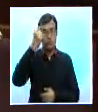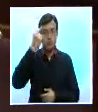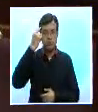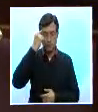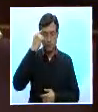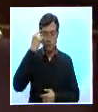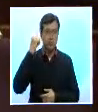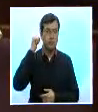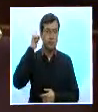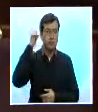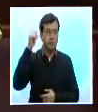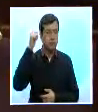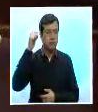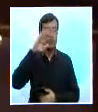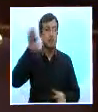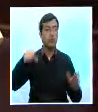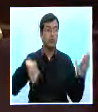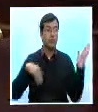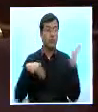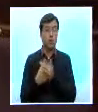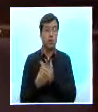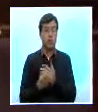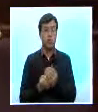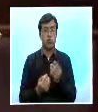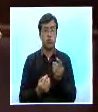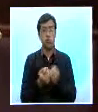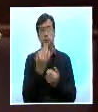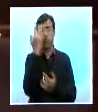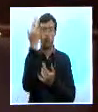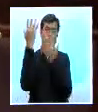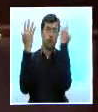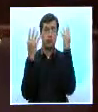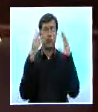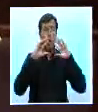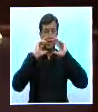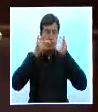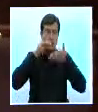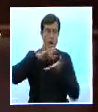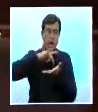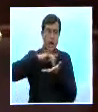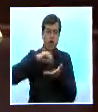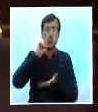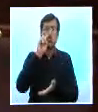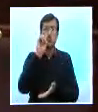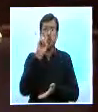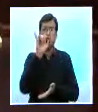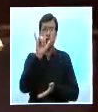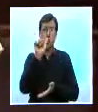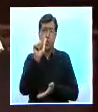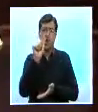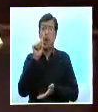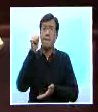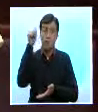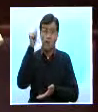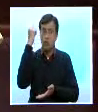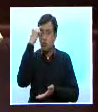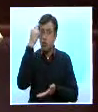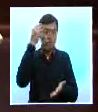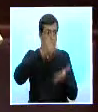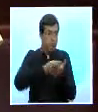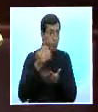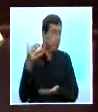para que nos reciba toda la cosecha tanto de maíz arroz y soya porque 100 la unah no